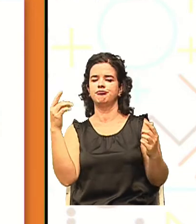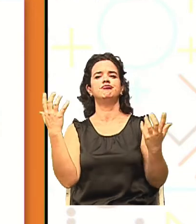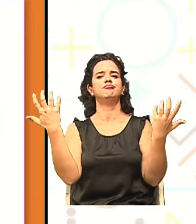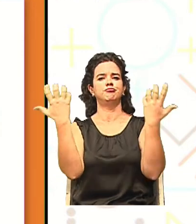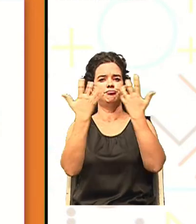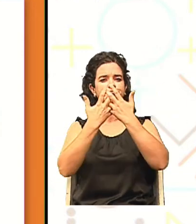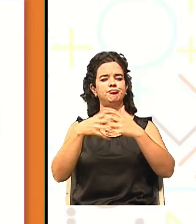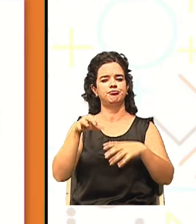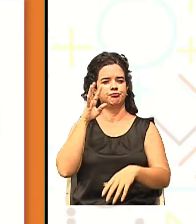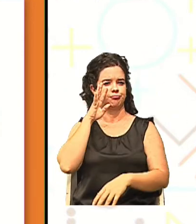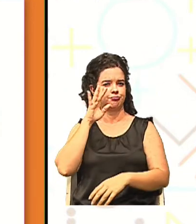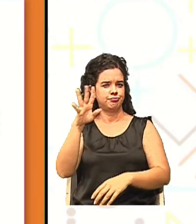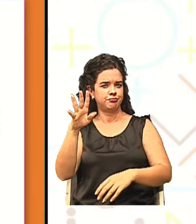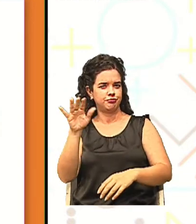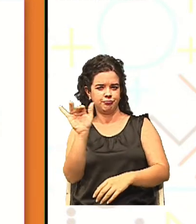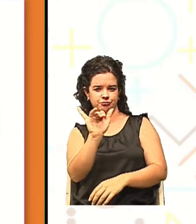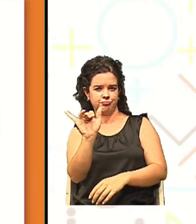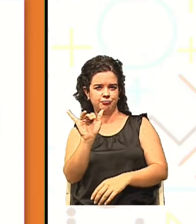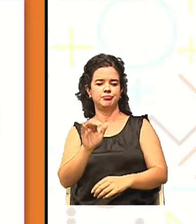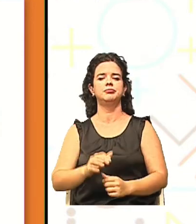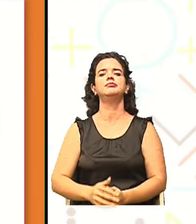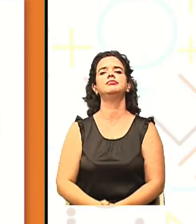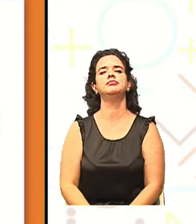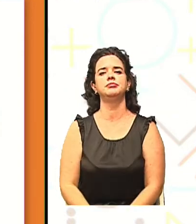serán semejantes.